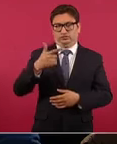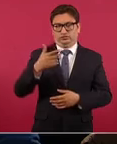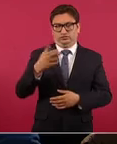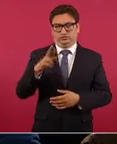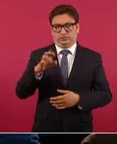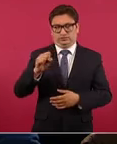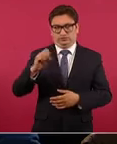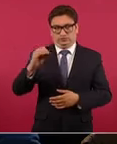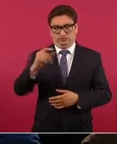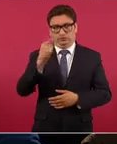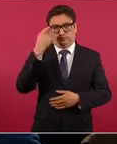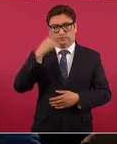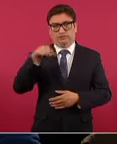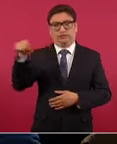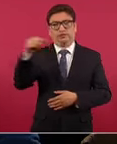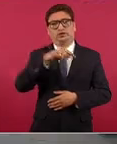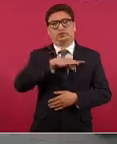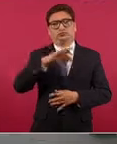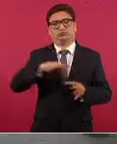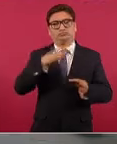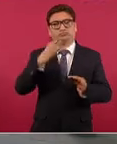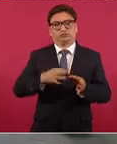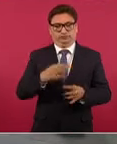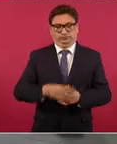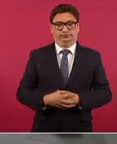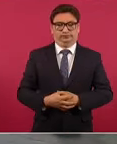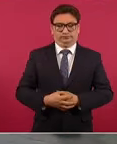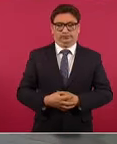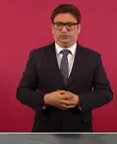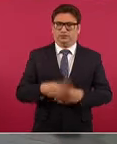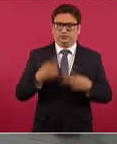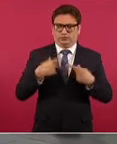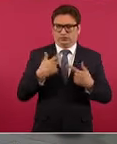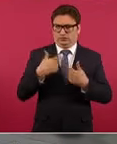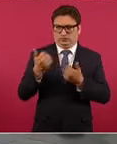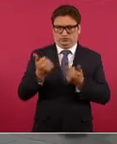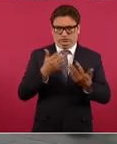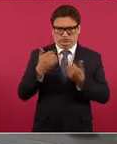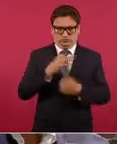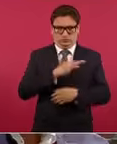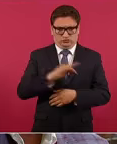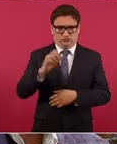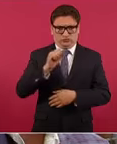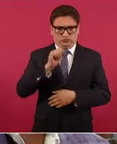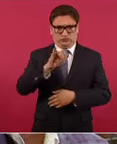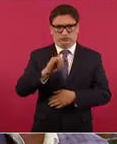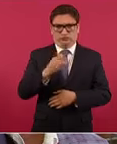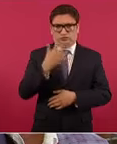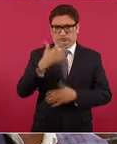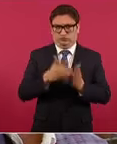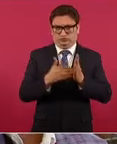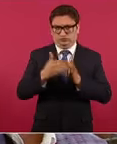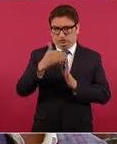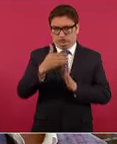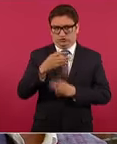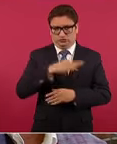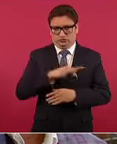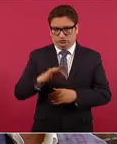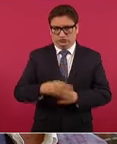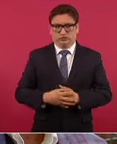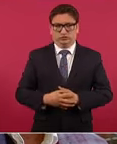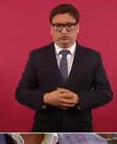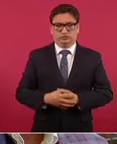para poder terminar en eso estamos los transportistas dicen que si pueden llegar a la meta de 5 millones si